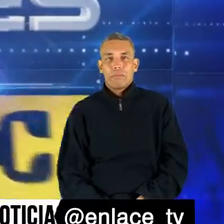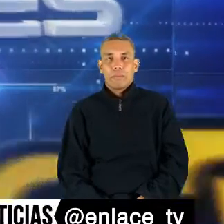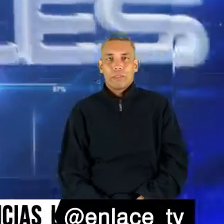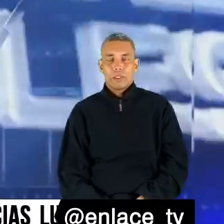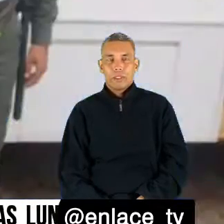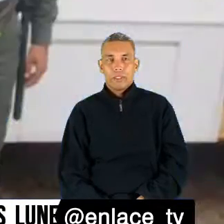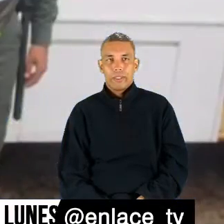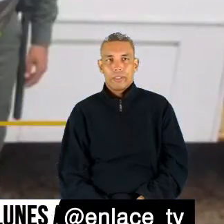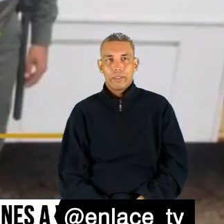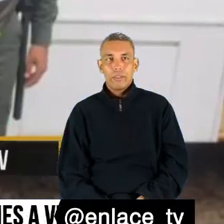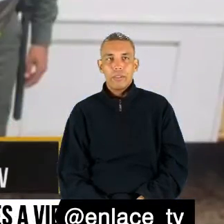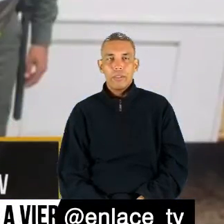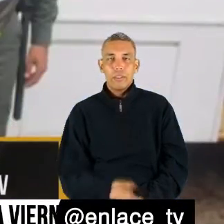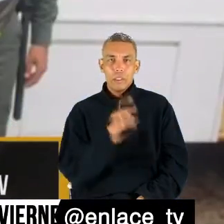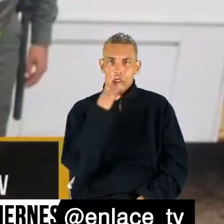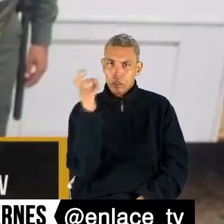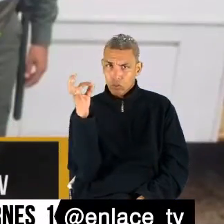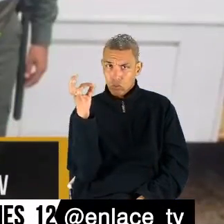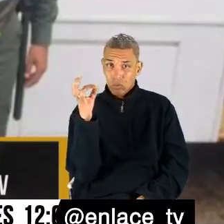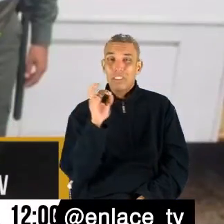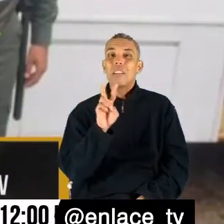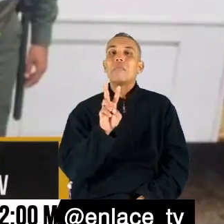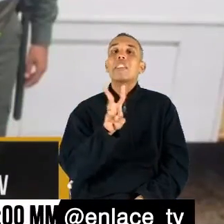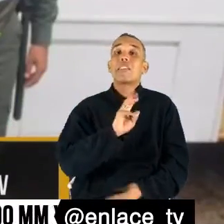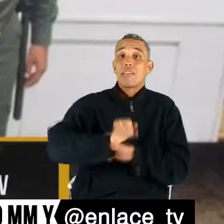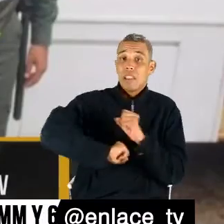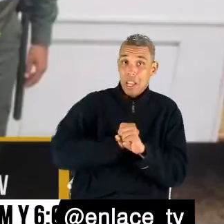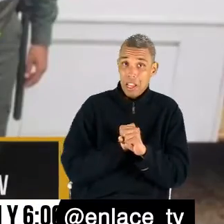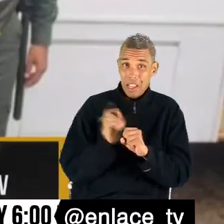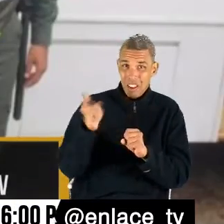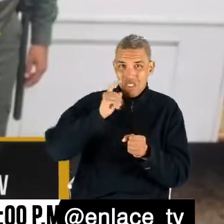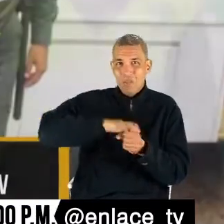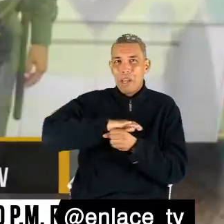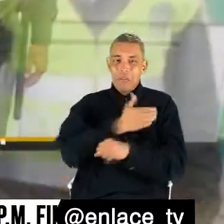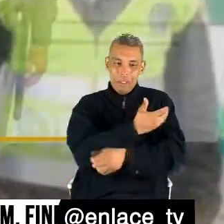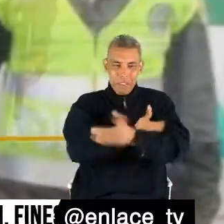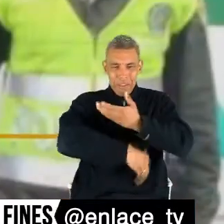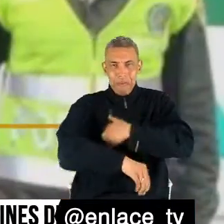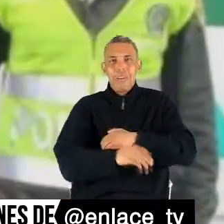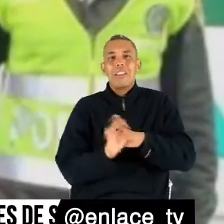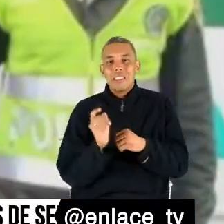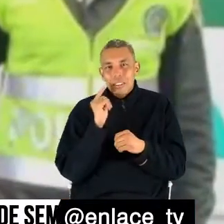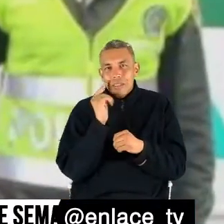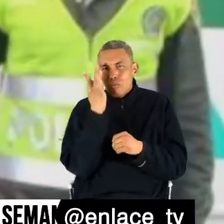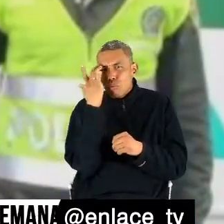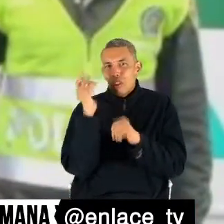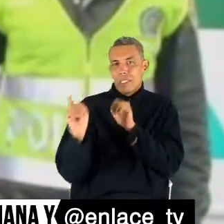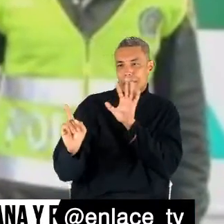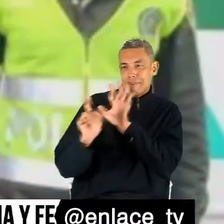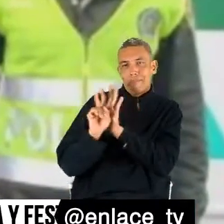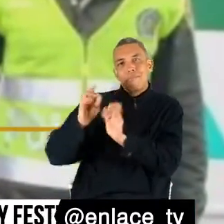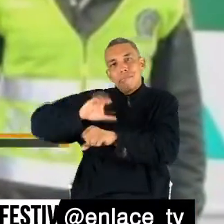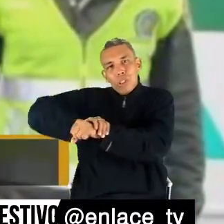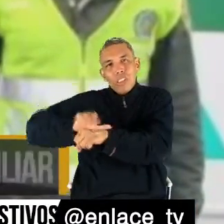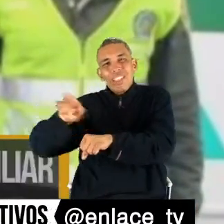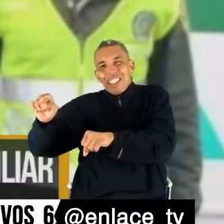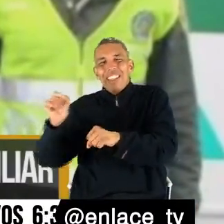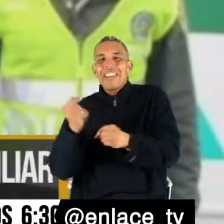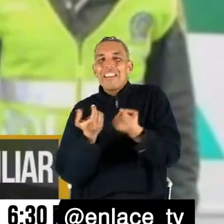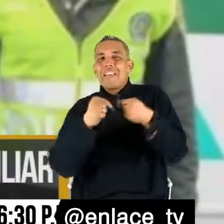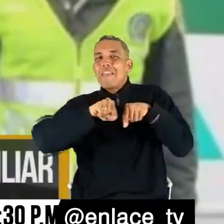Un hombre de 23 años de edad fue capturado en la cancha de Los Morros en el barrio El Campín, en la comuna 7, por el delito de violencia intrafamiliar. El sujeto